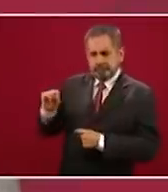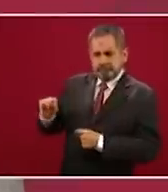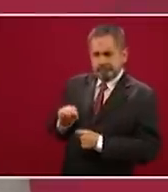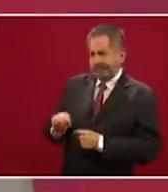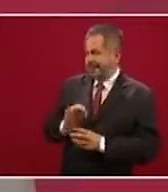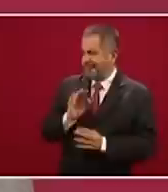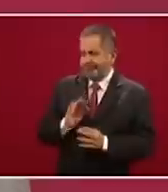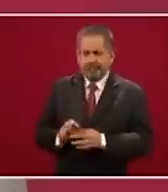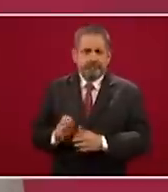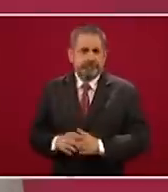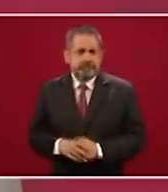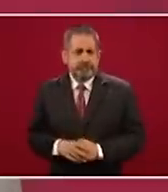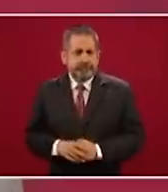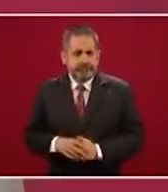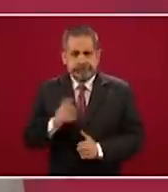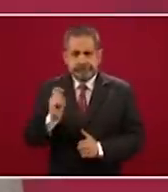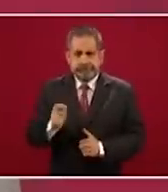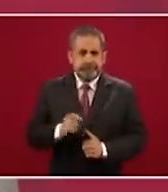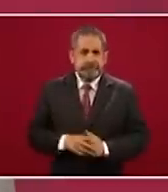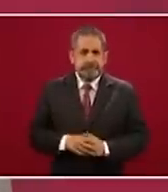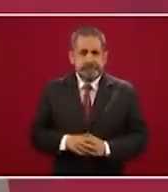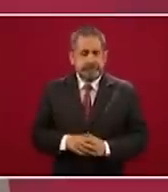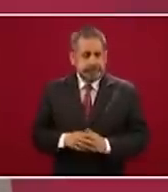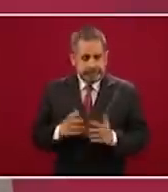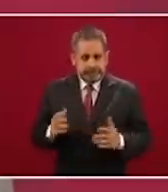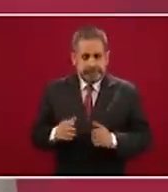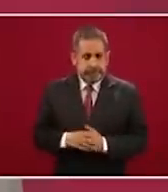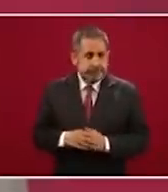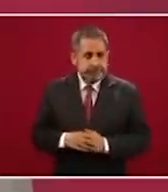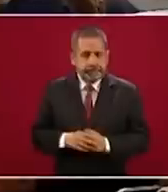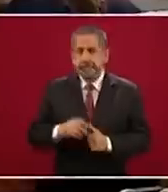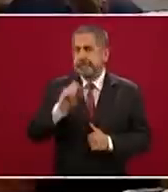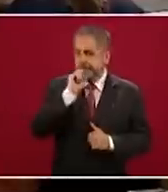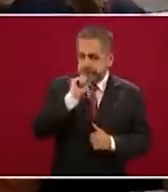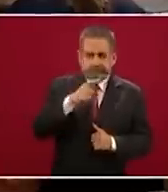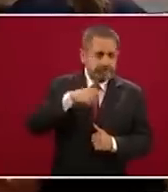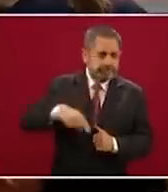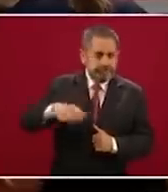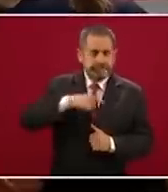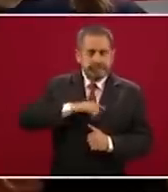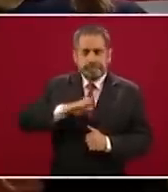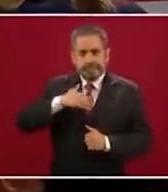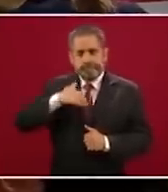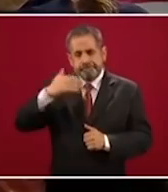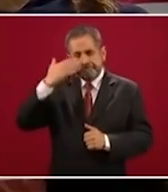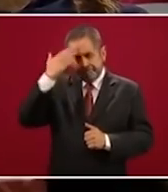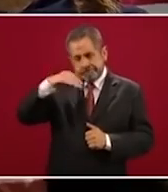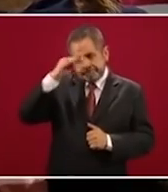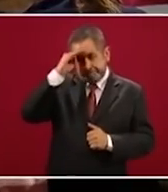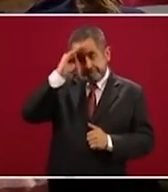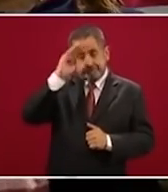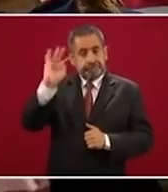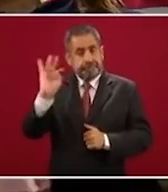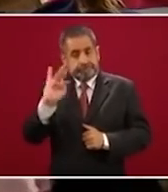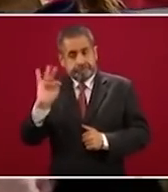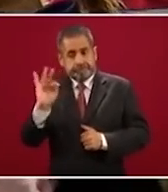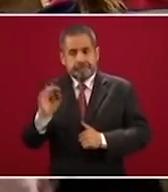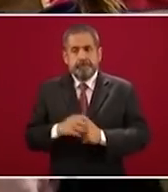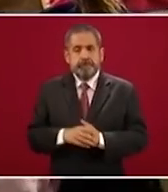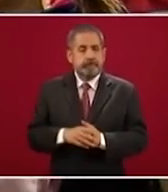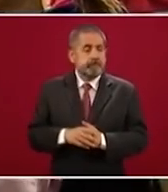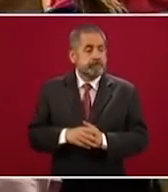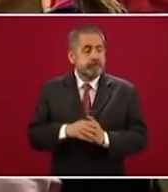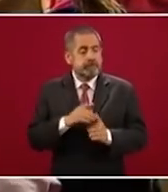mecanismos. En un momento dado, y desde el principio también está contemplado, pudiera ser que la capacidad